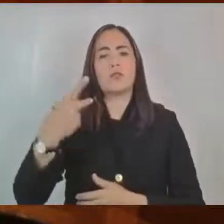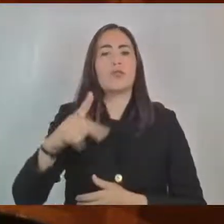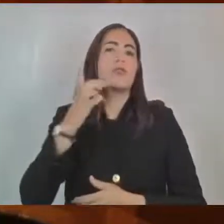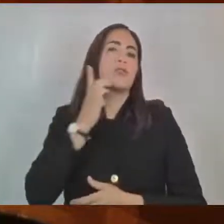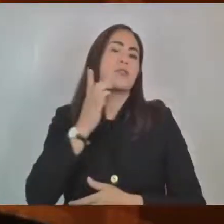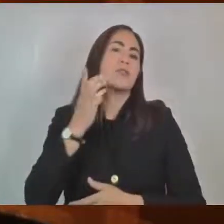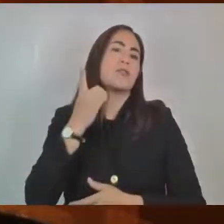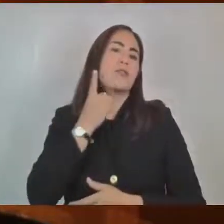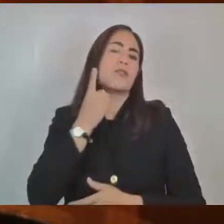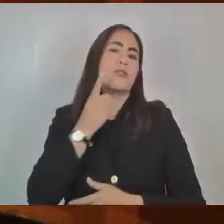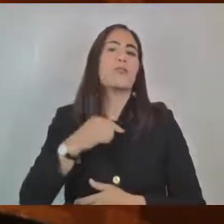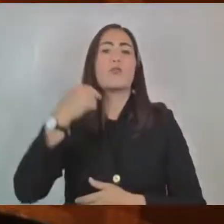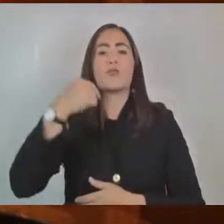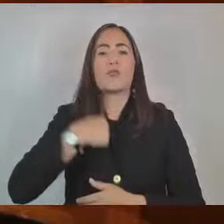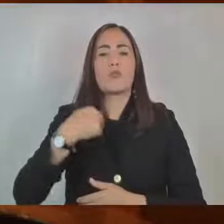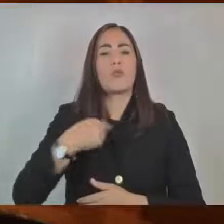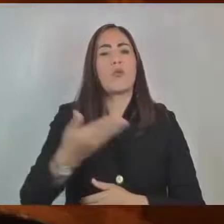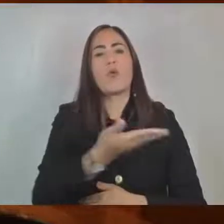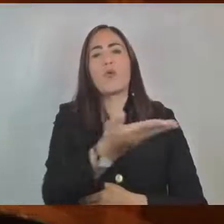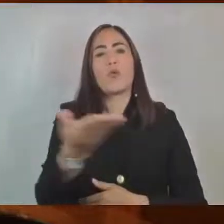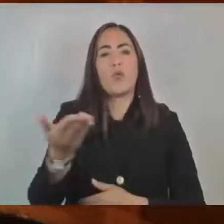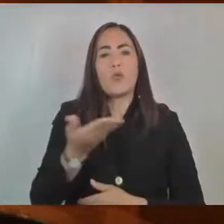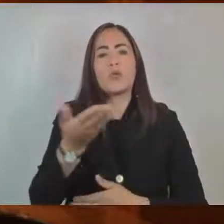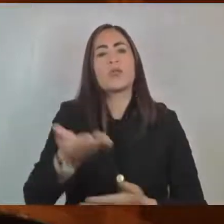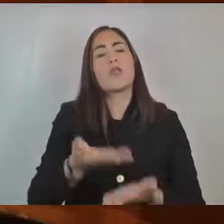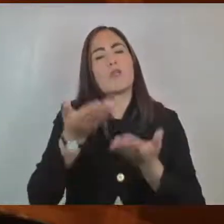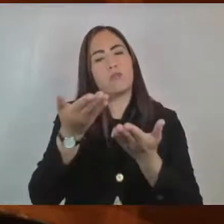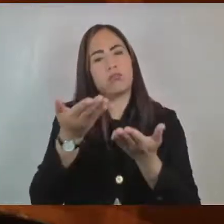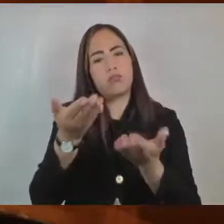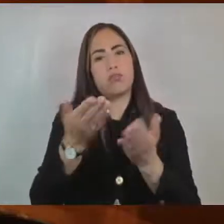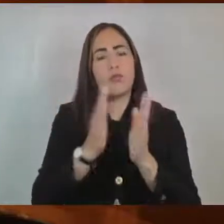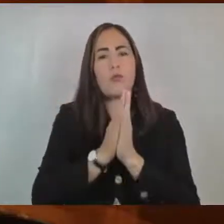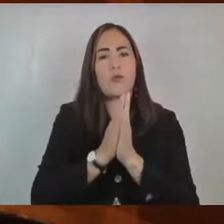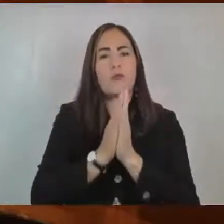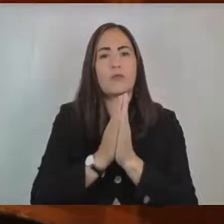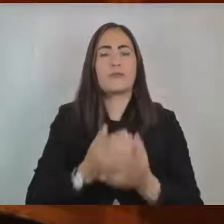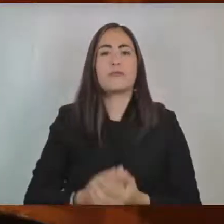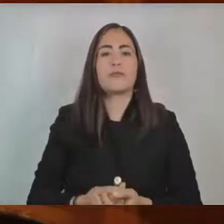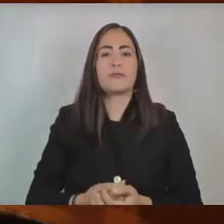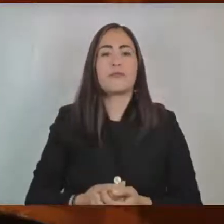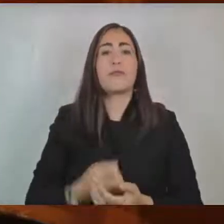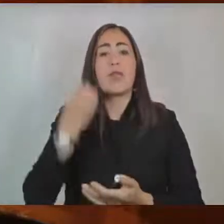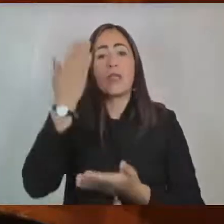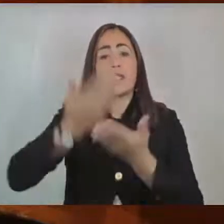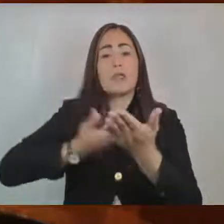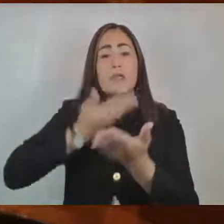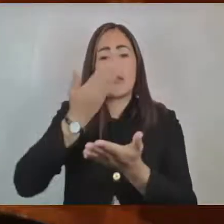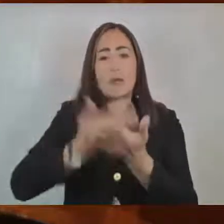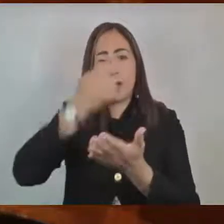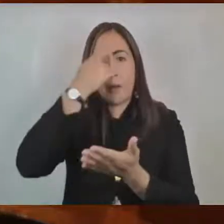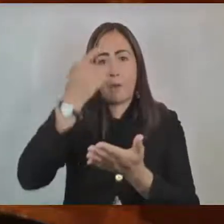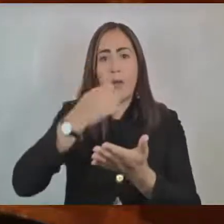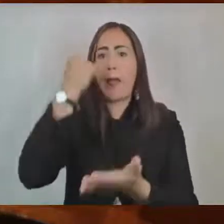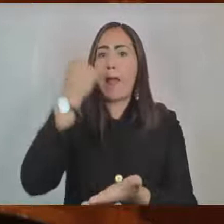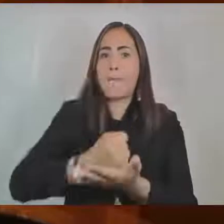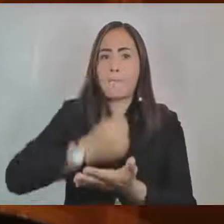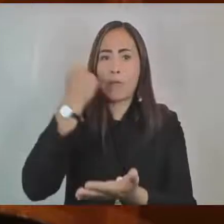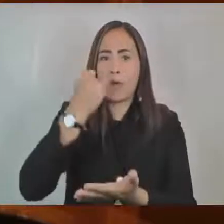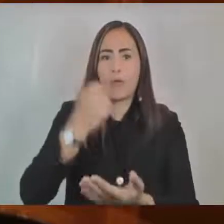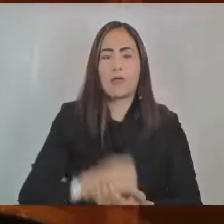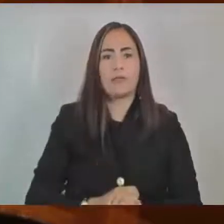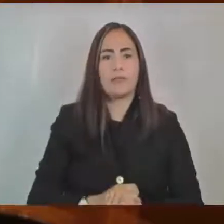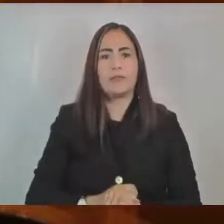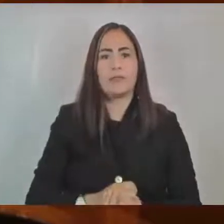Libre y Soberano de México, someto a la consideración de esta honorable soberanía la iniciativa con proyecto de